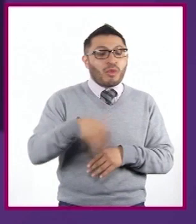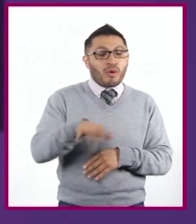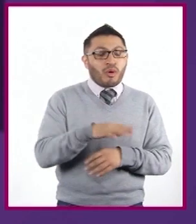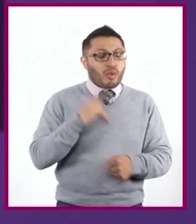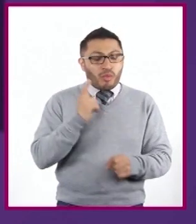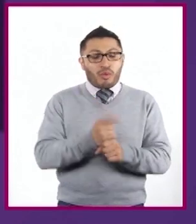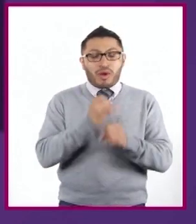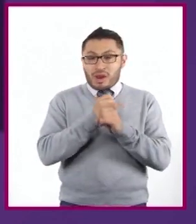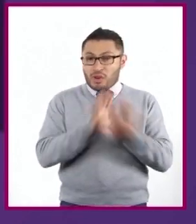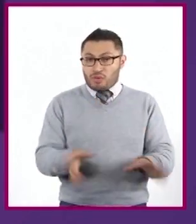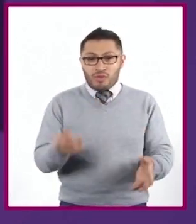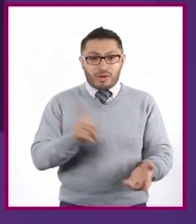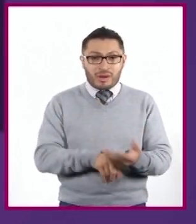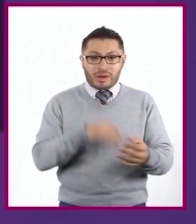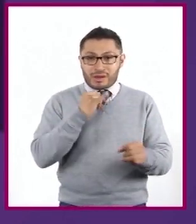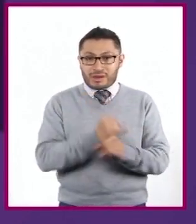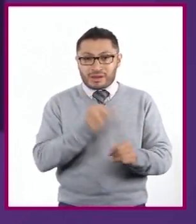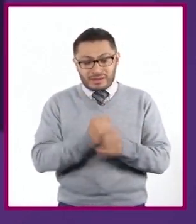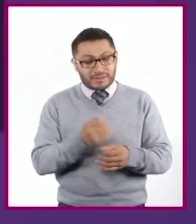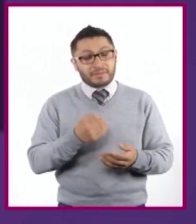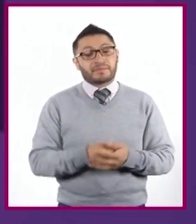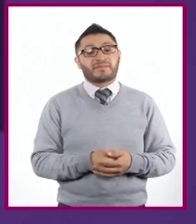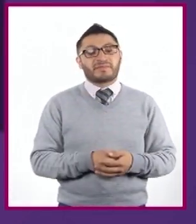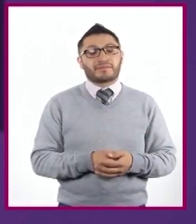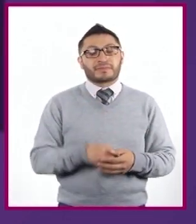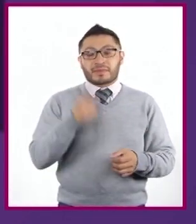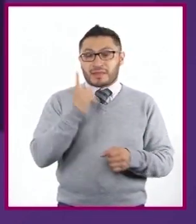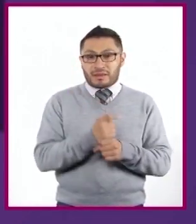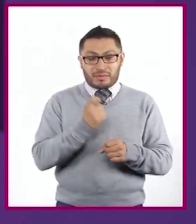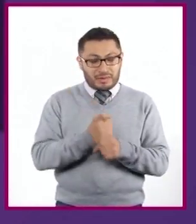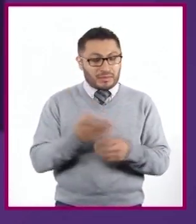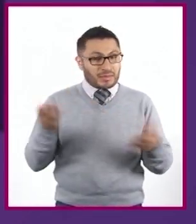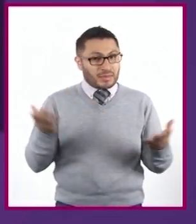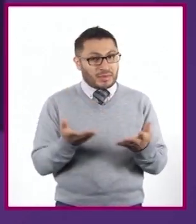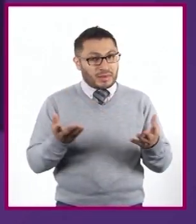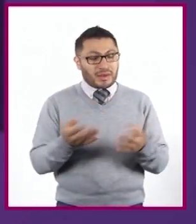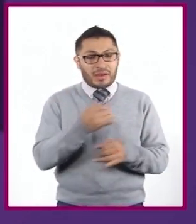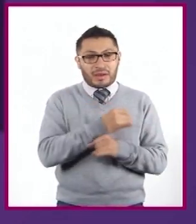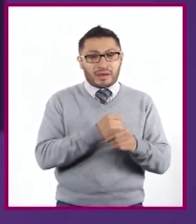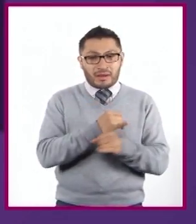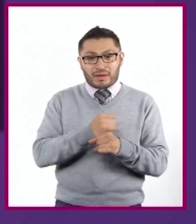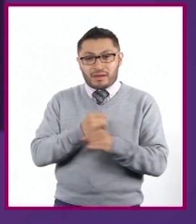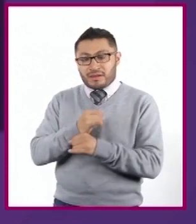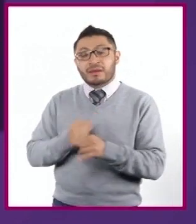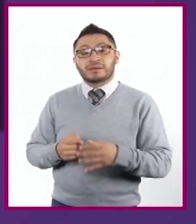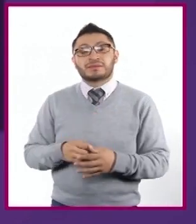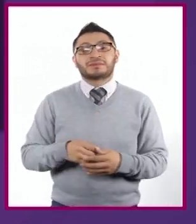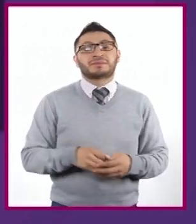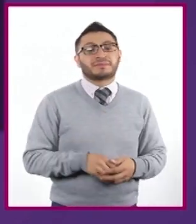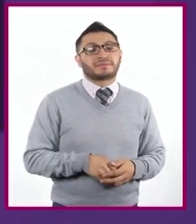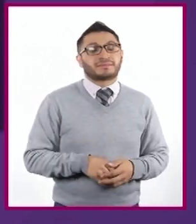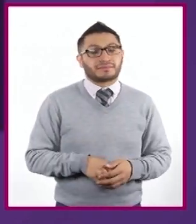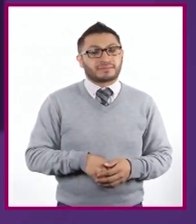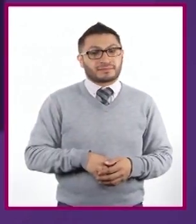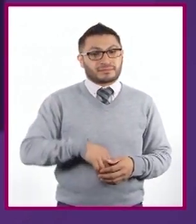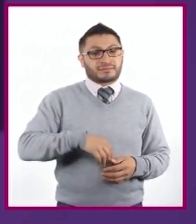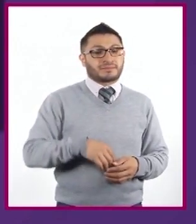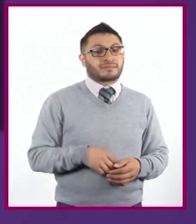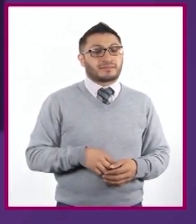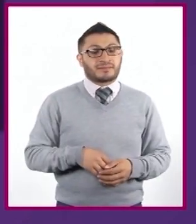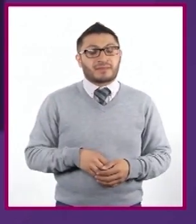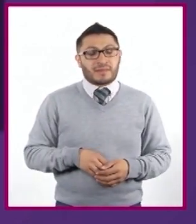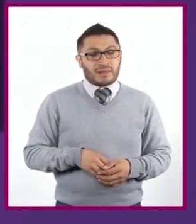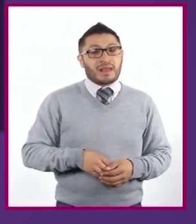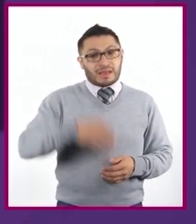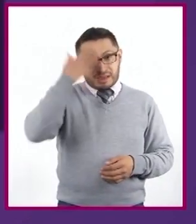información en Internet? La base para iniciar nuestra preparación antes de hornearla es tener muy claro el tema